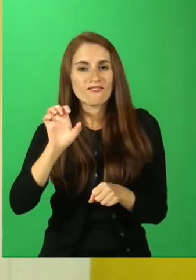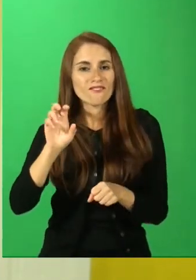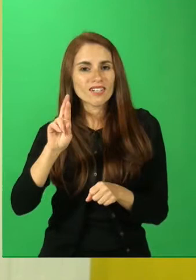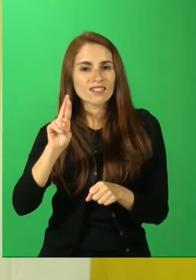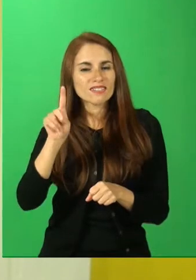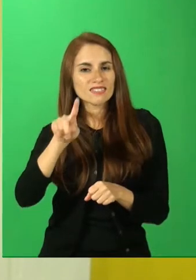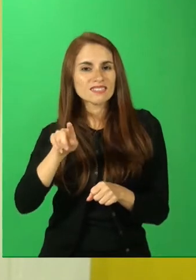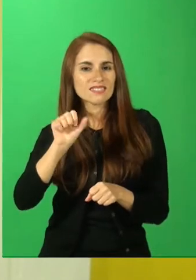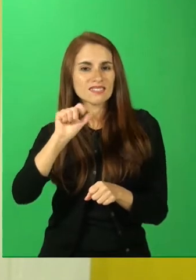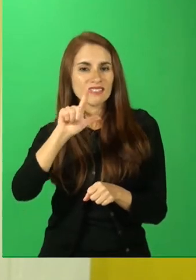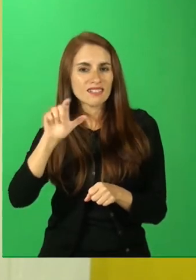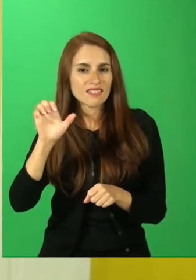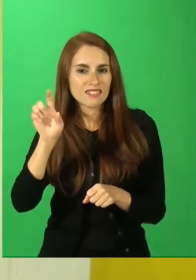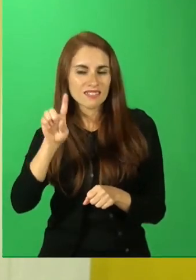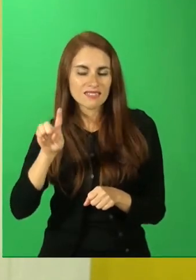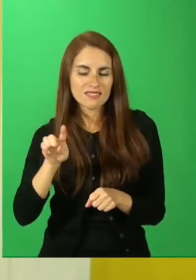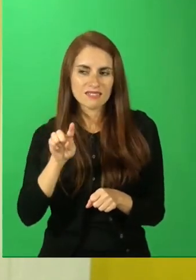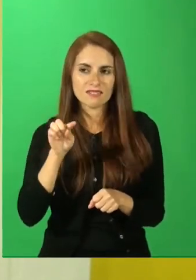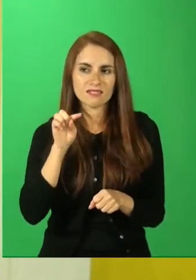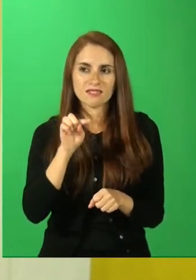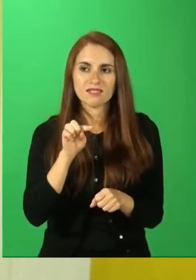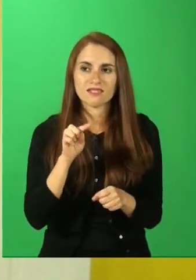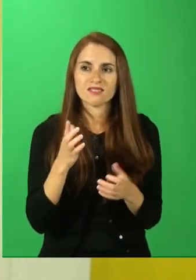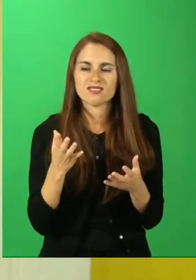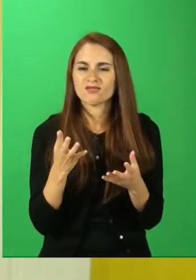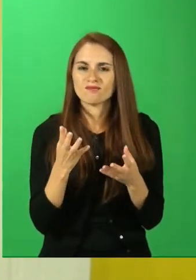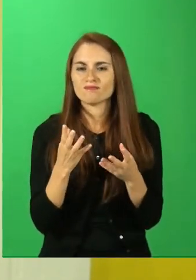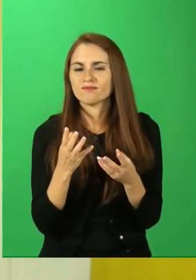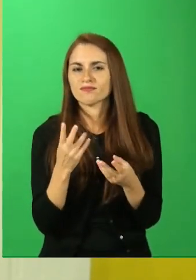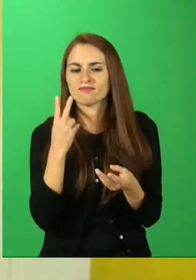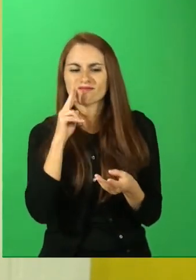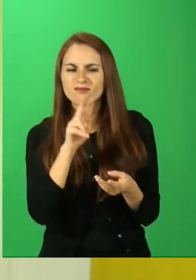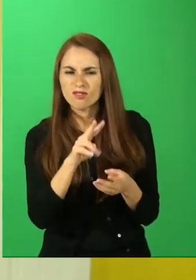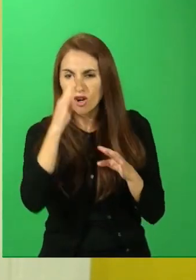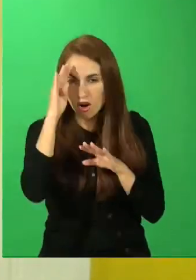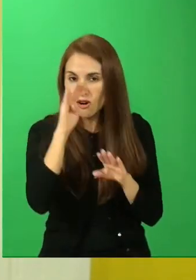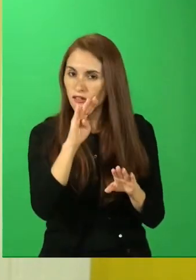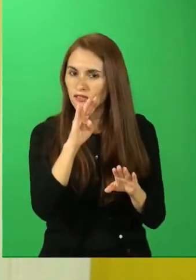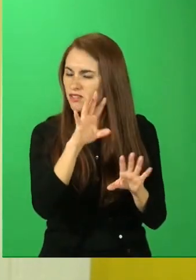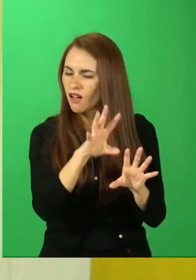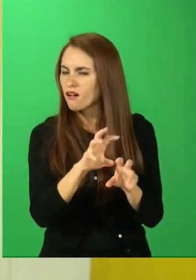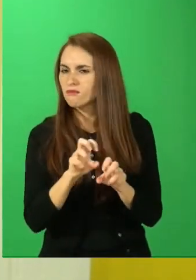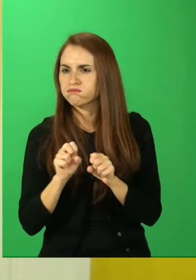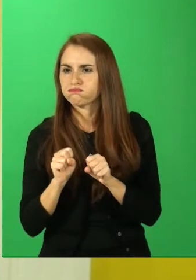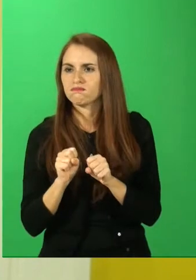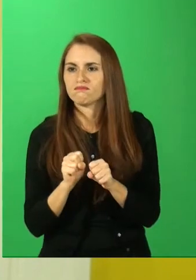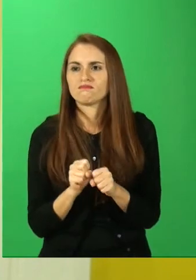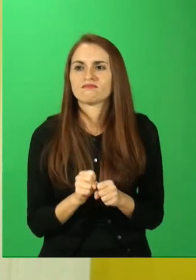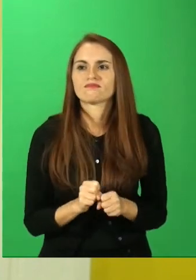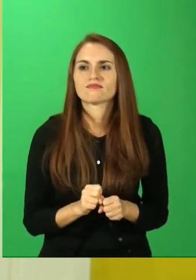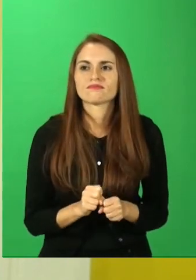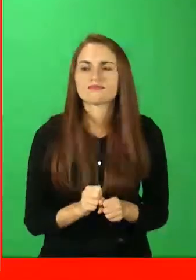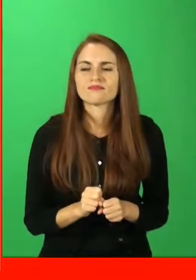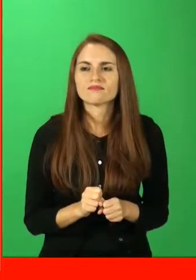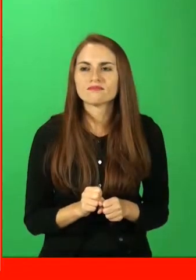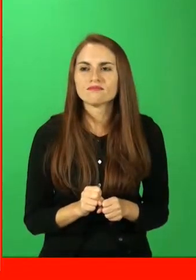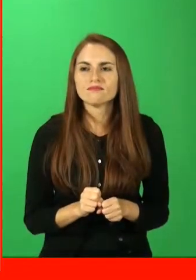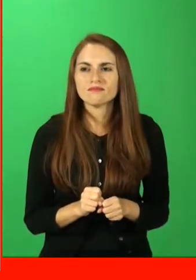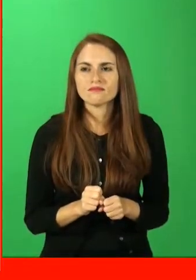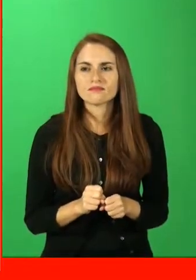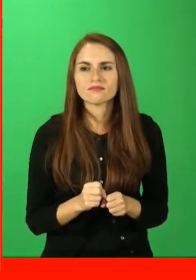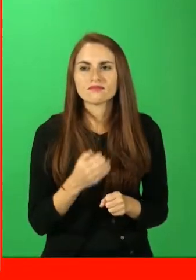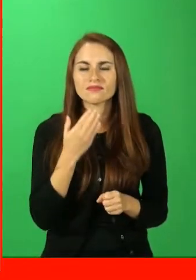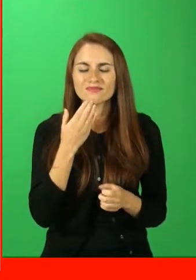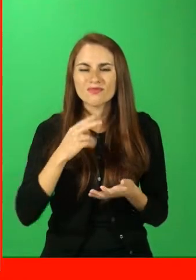cambio significativo de la vieja Europa, la desaparición de los antiguos imperios. Por lo tanto, hay un desencanto,